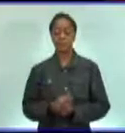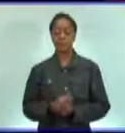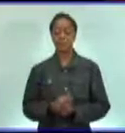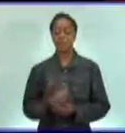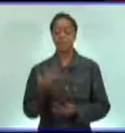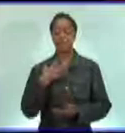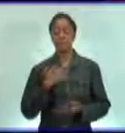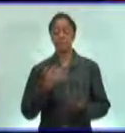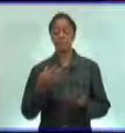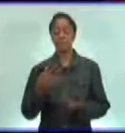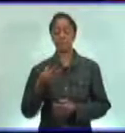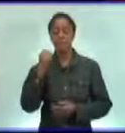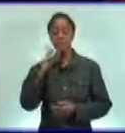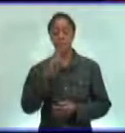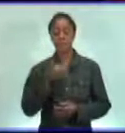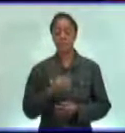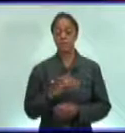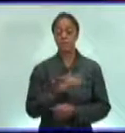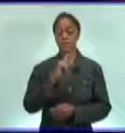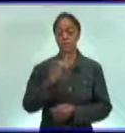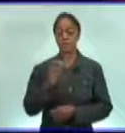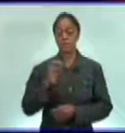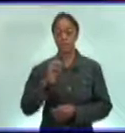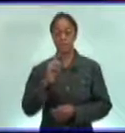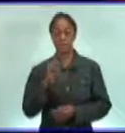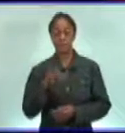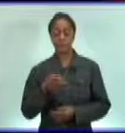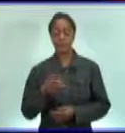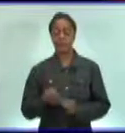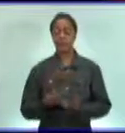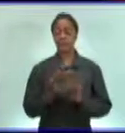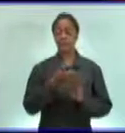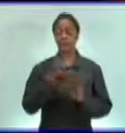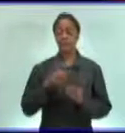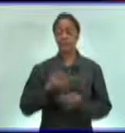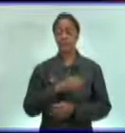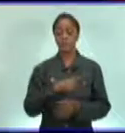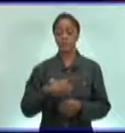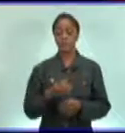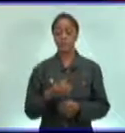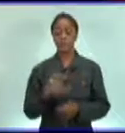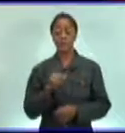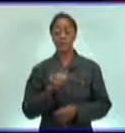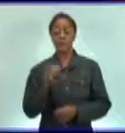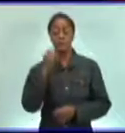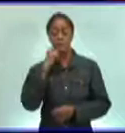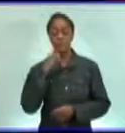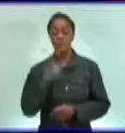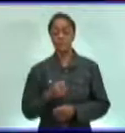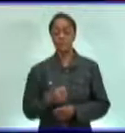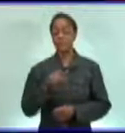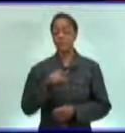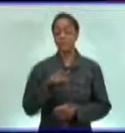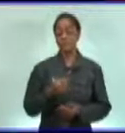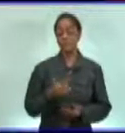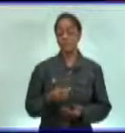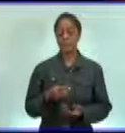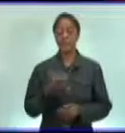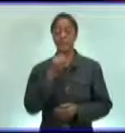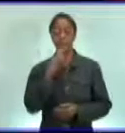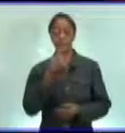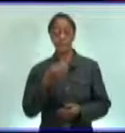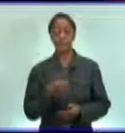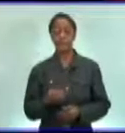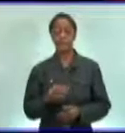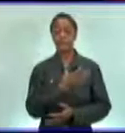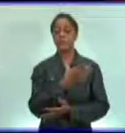presenta, además de la membrana citoplasmática, la pared celular, que no es más que aquella que le permite a la